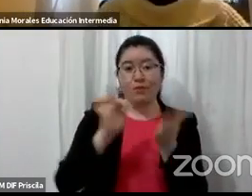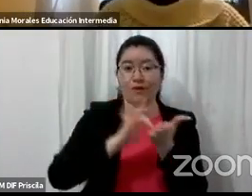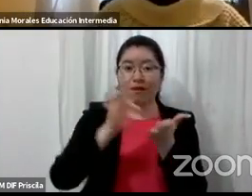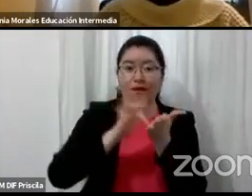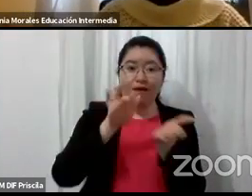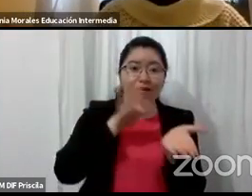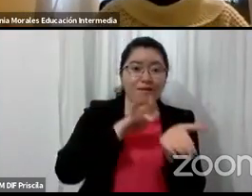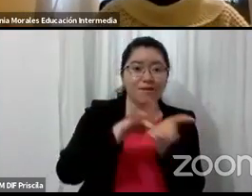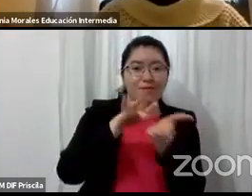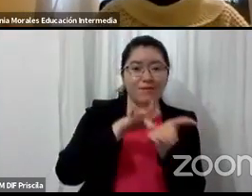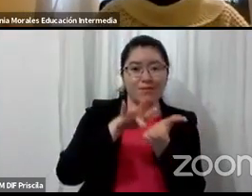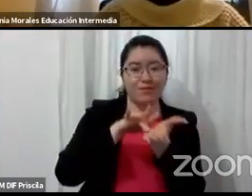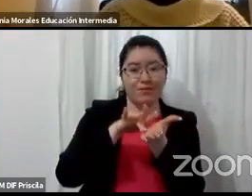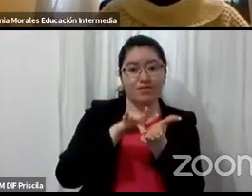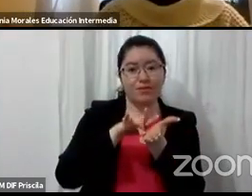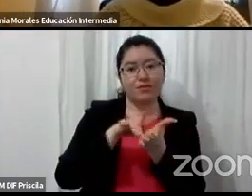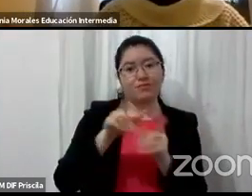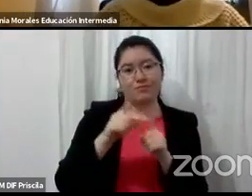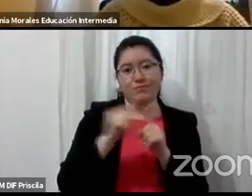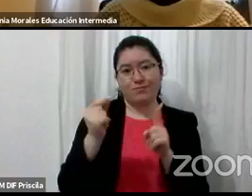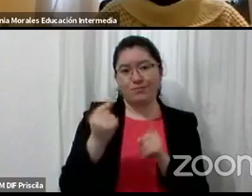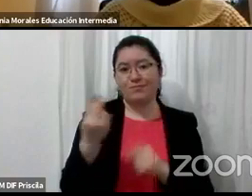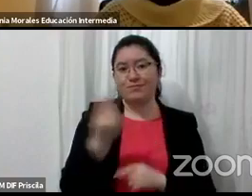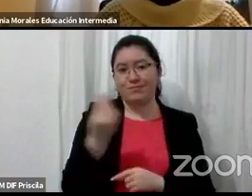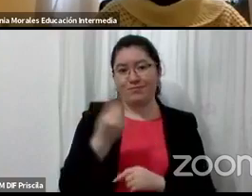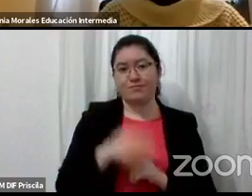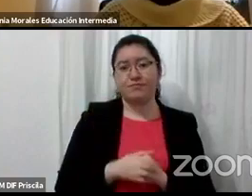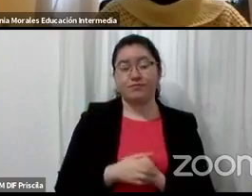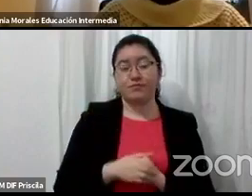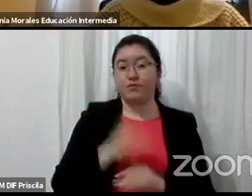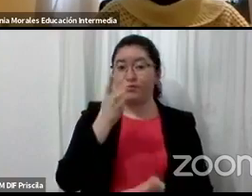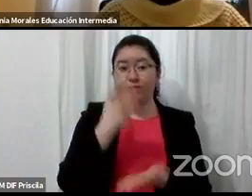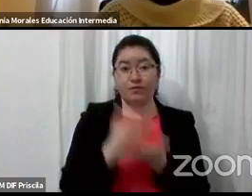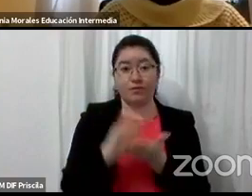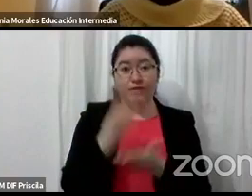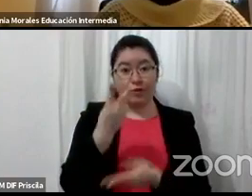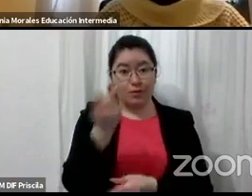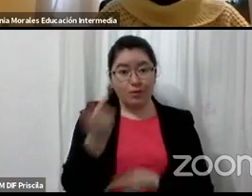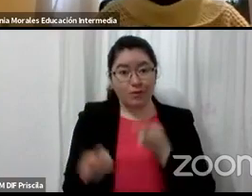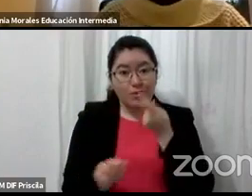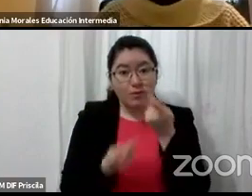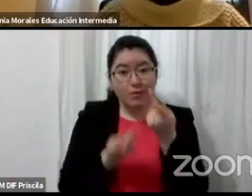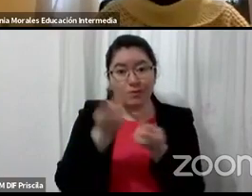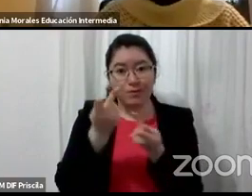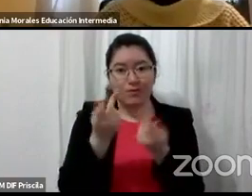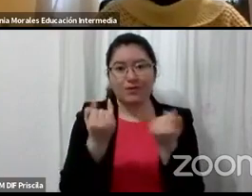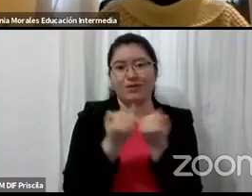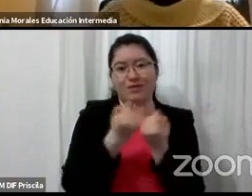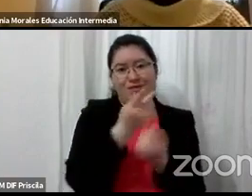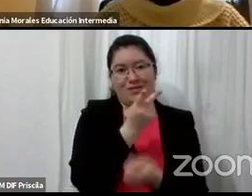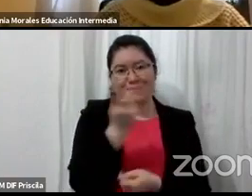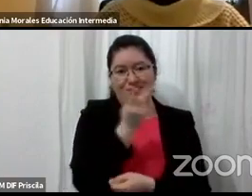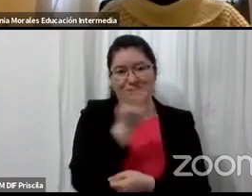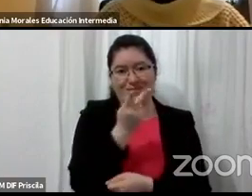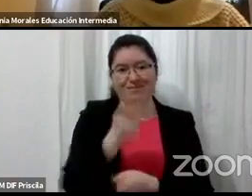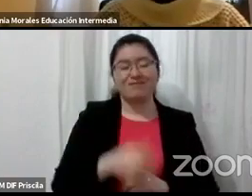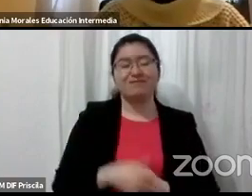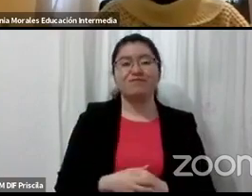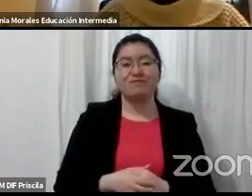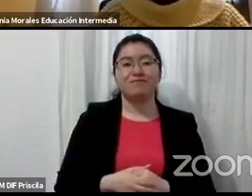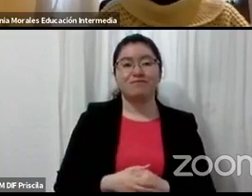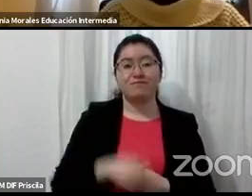apoyo, se tienen que retirar. Les hago las dos últimas preguntas que van además dirigidas a ustedes y que creo